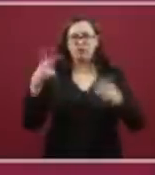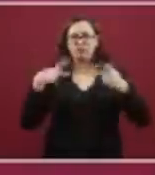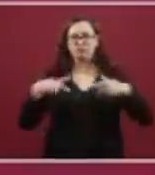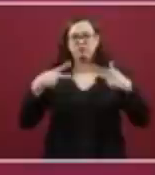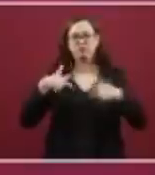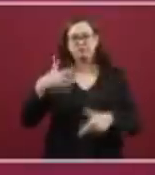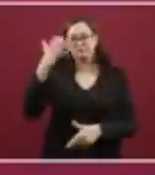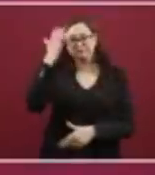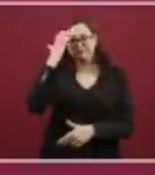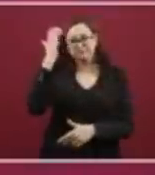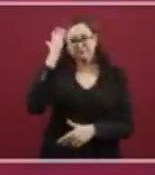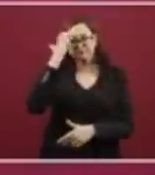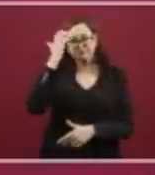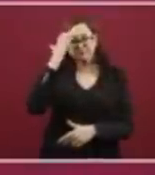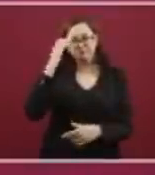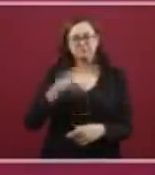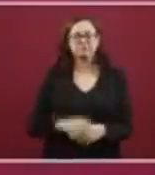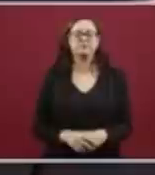haya